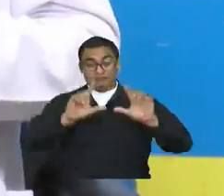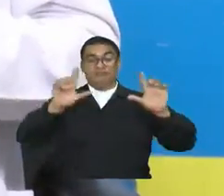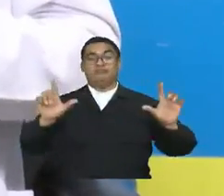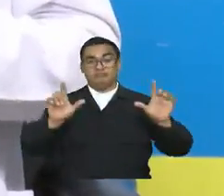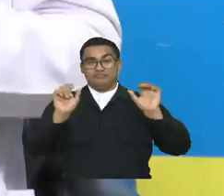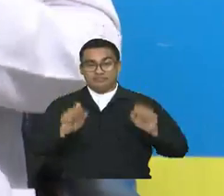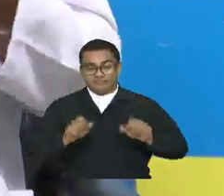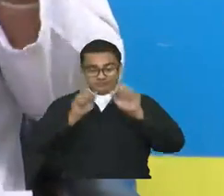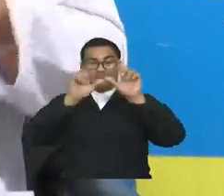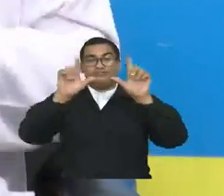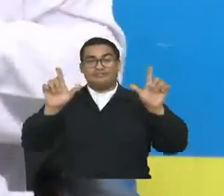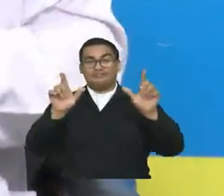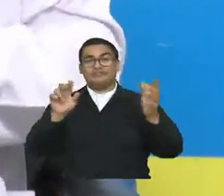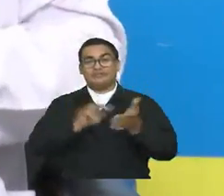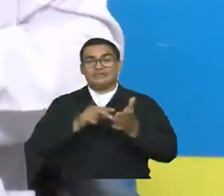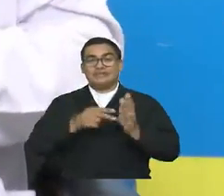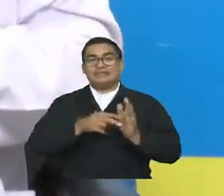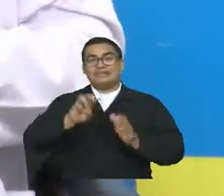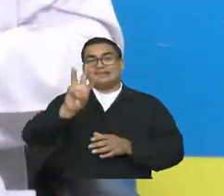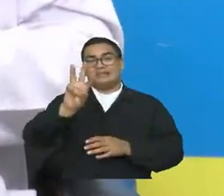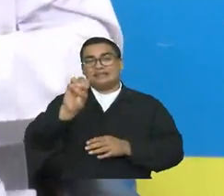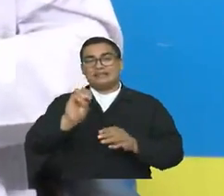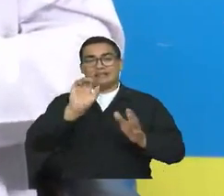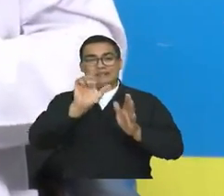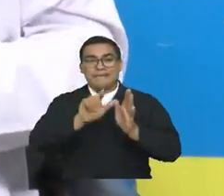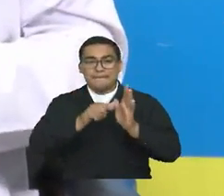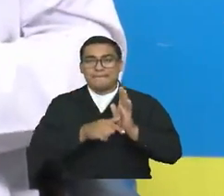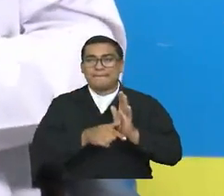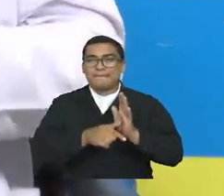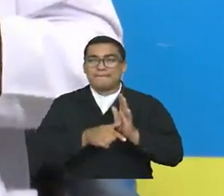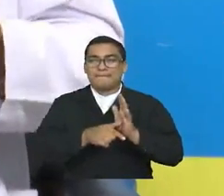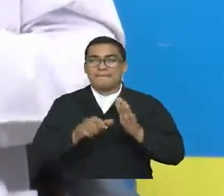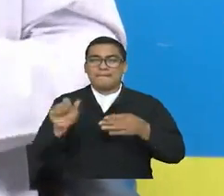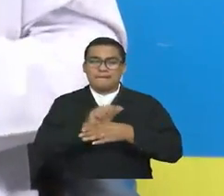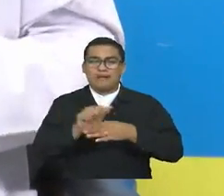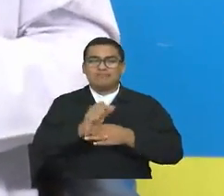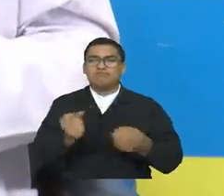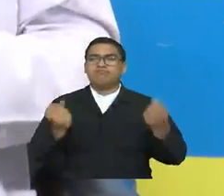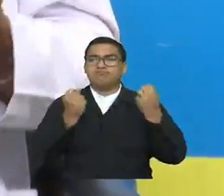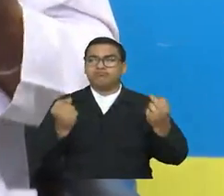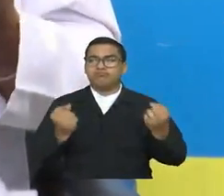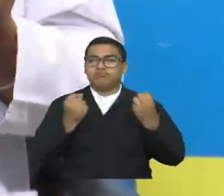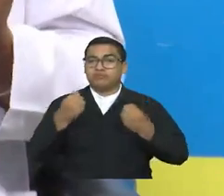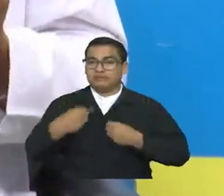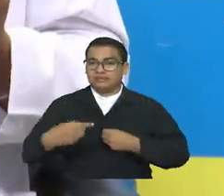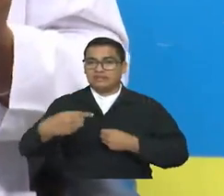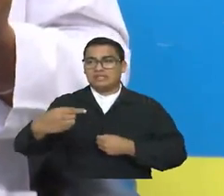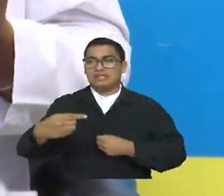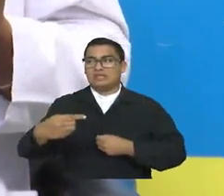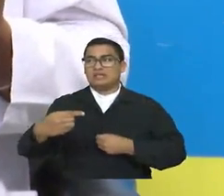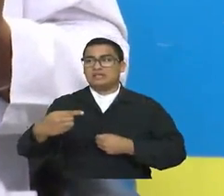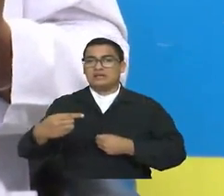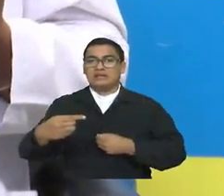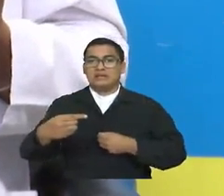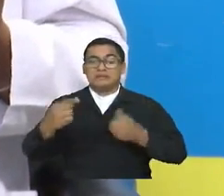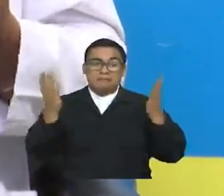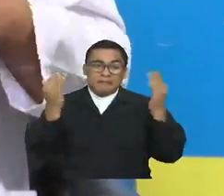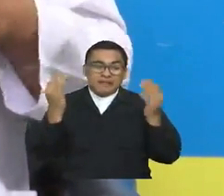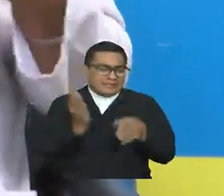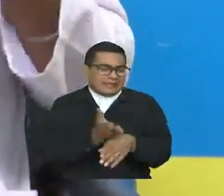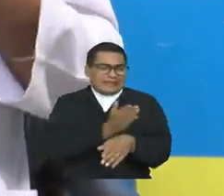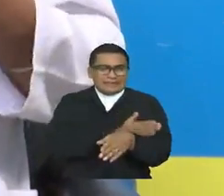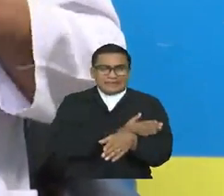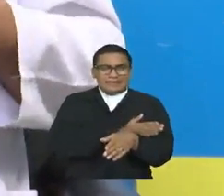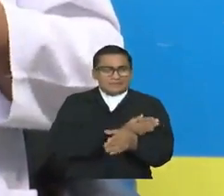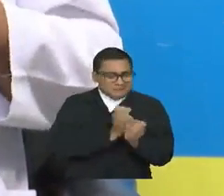esté almacenando. Entonces, con 30 minutitos de ejercicio al día, que eso los puede hacer un poquito antes de bañarse. Yo